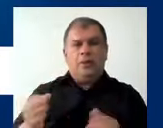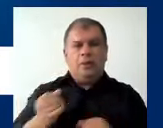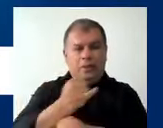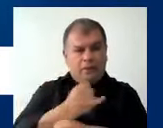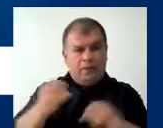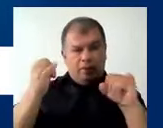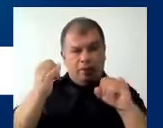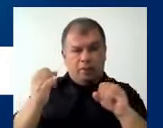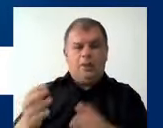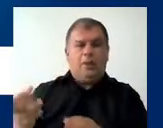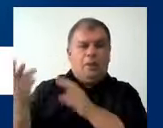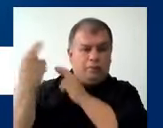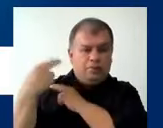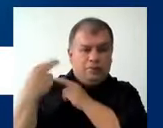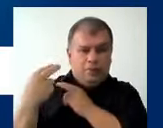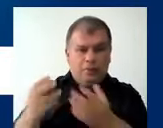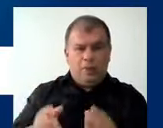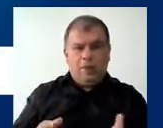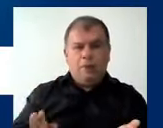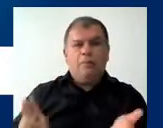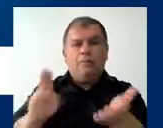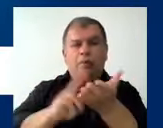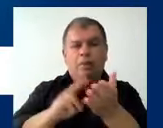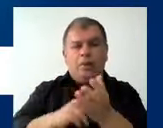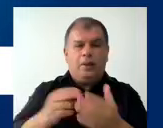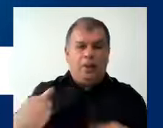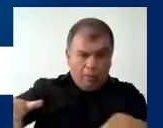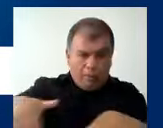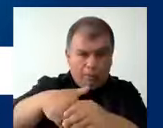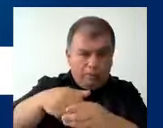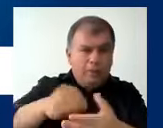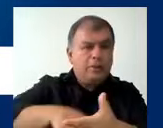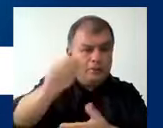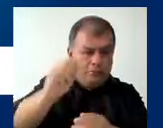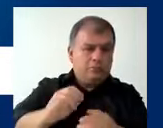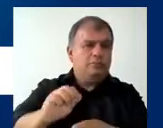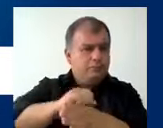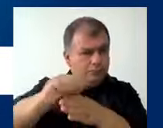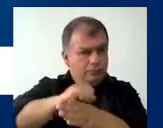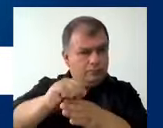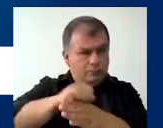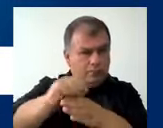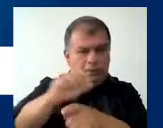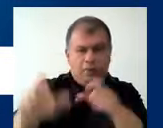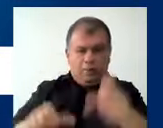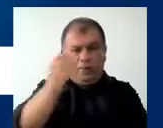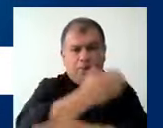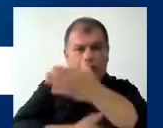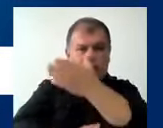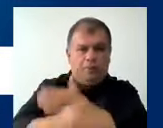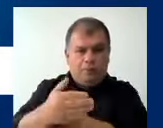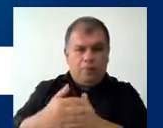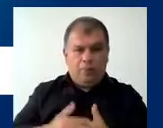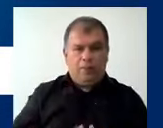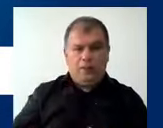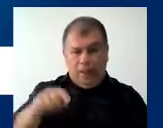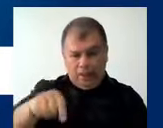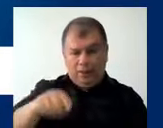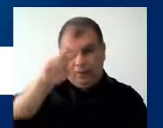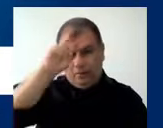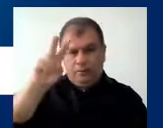se encarga de la aplicación de la Convención sobre Derechos de Personas con Discapacidad en el